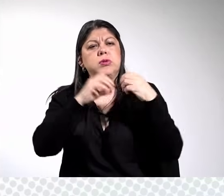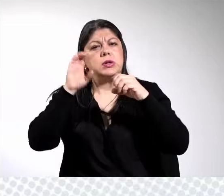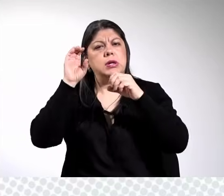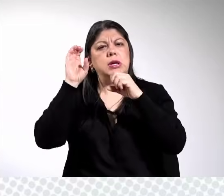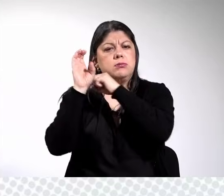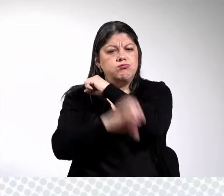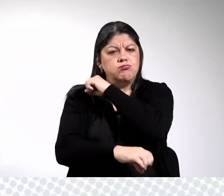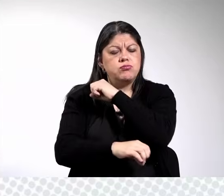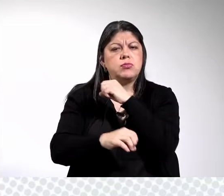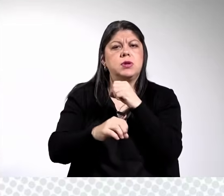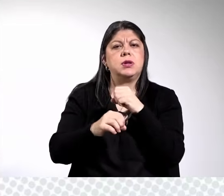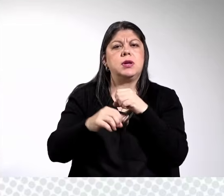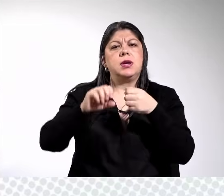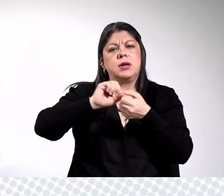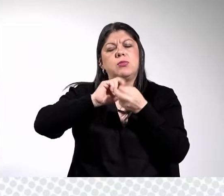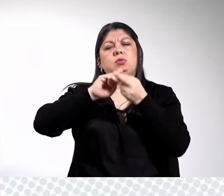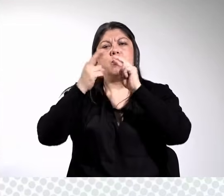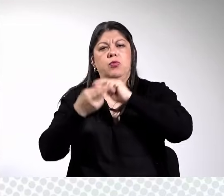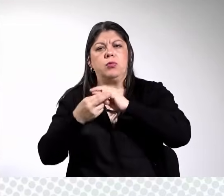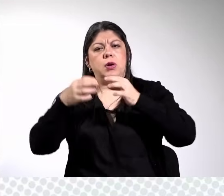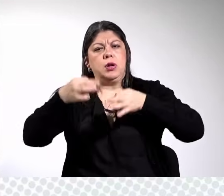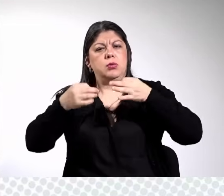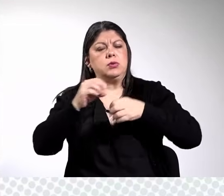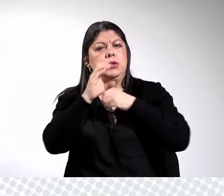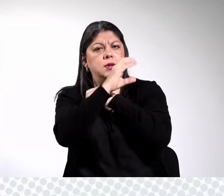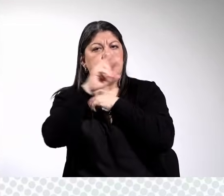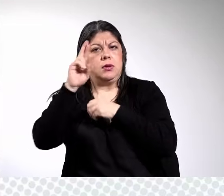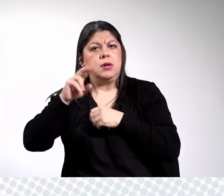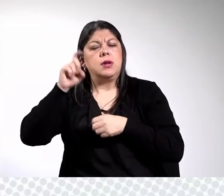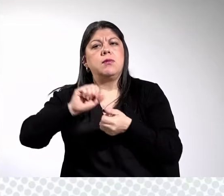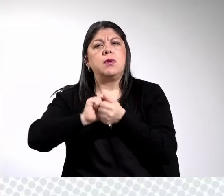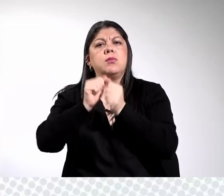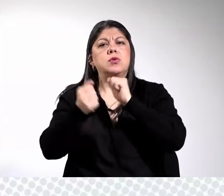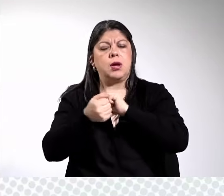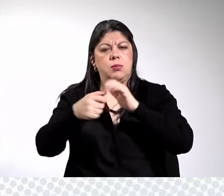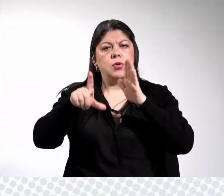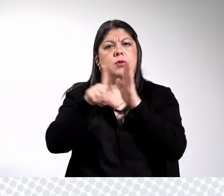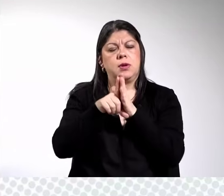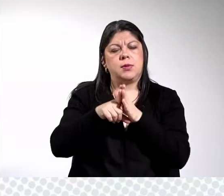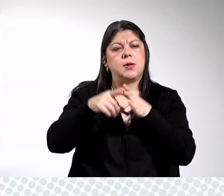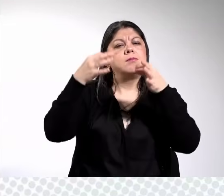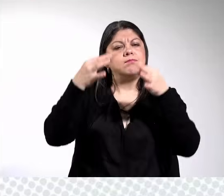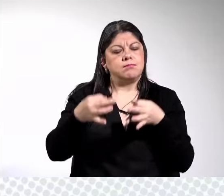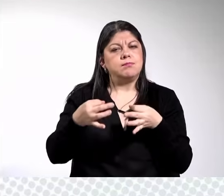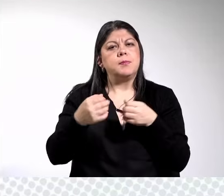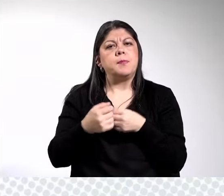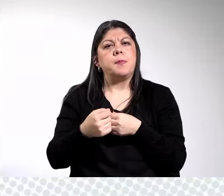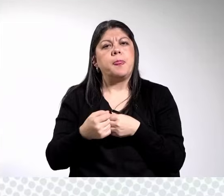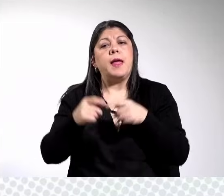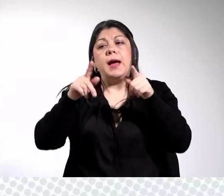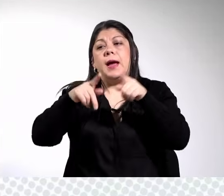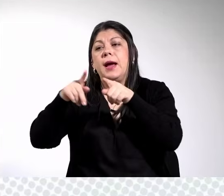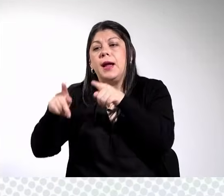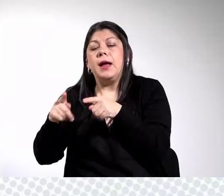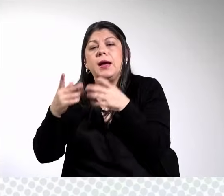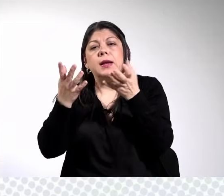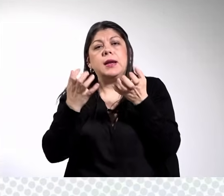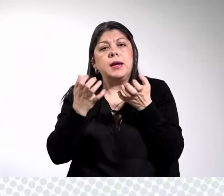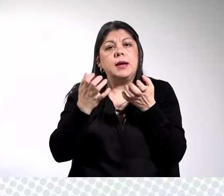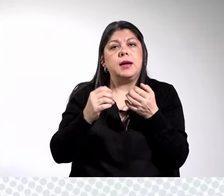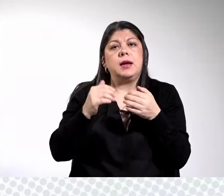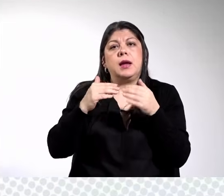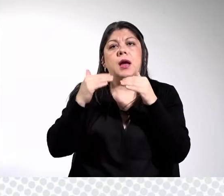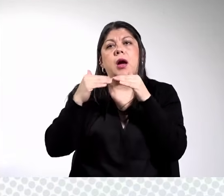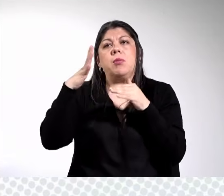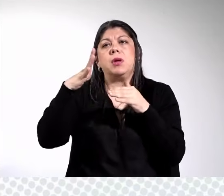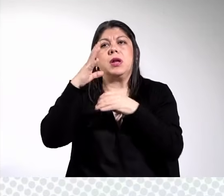reformular la justicia en Costa Rica. Tenemos que hacer cambios de legislación definitivamente y la gente quiere subir 5 años